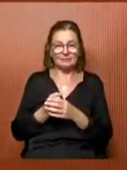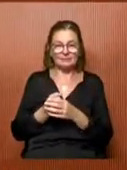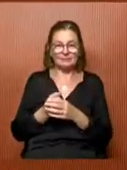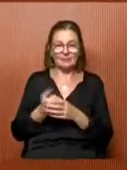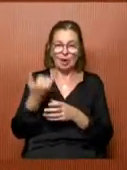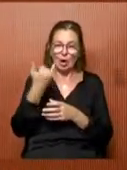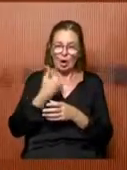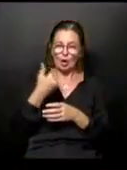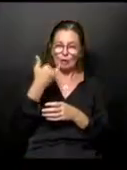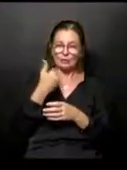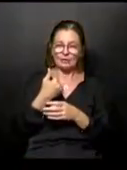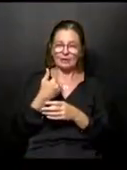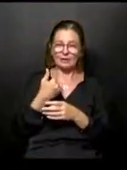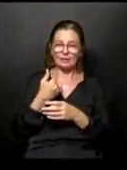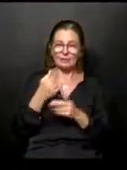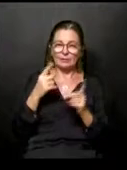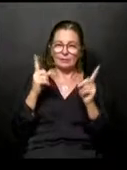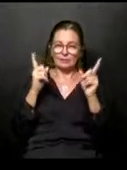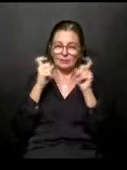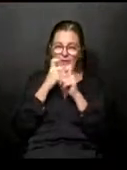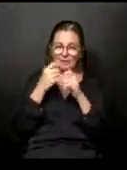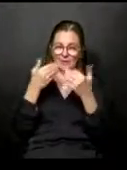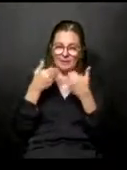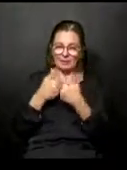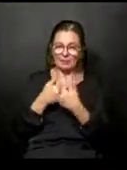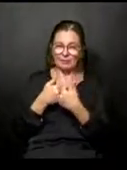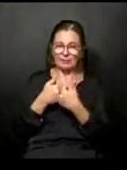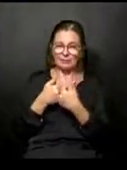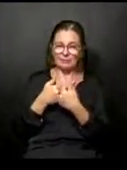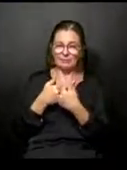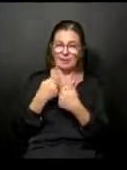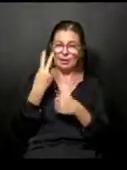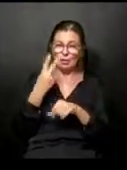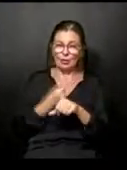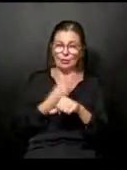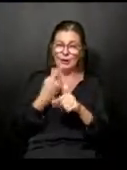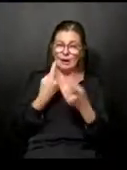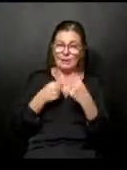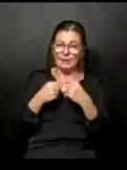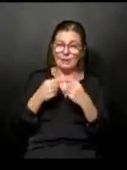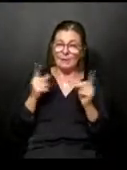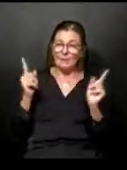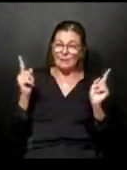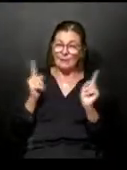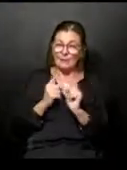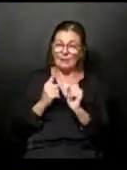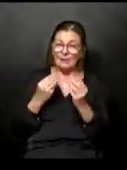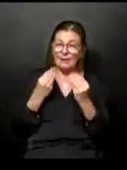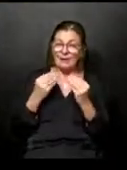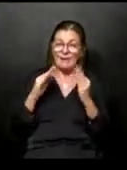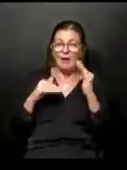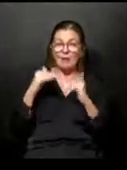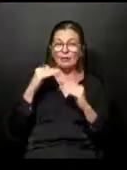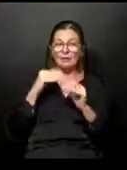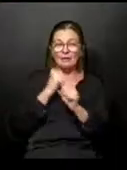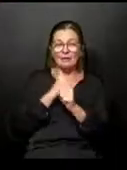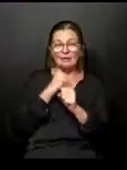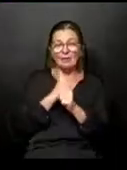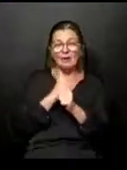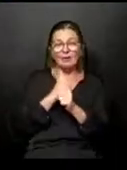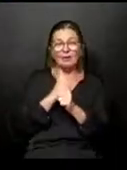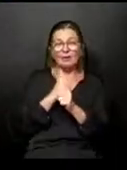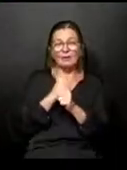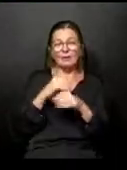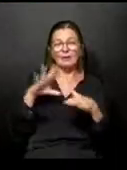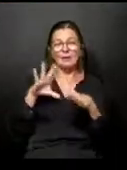Contanos, es una pregunta compleja y yo sé que sería como para tenerte dos horas, pero al menos brevemente, ¿qué evaluación hacen los trabajadores y las trabajadoras